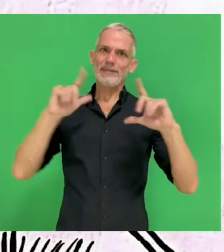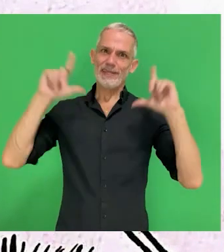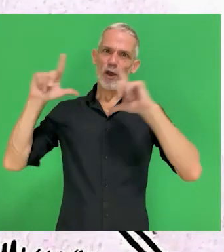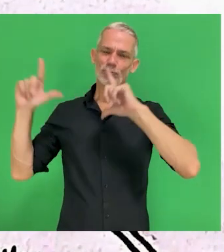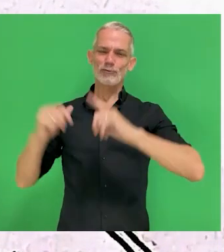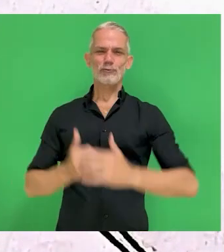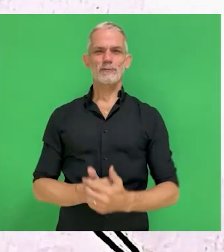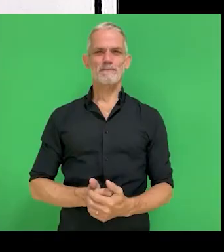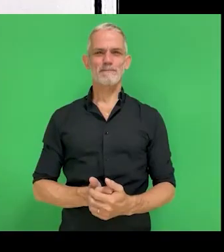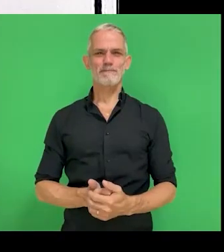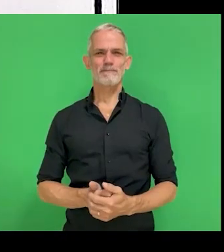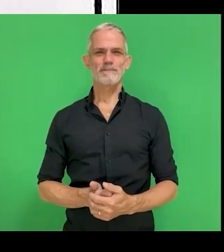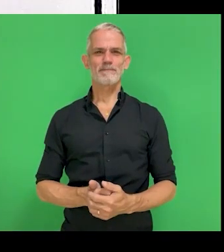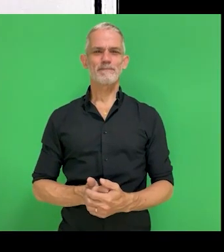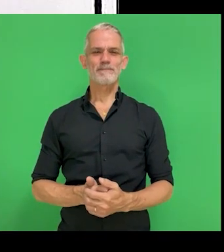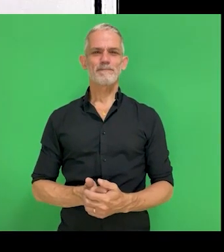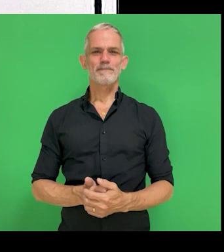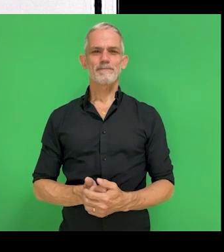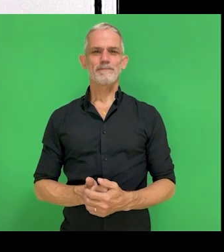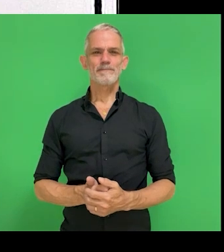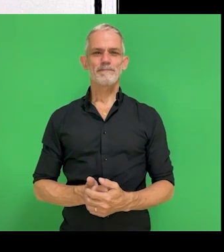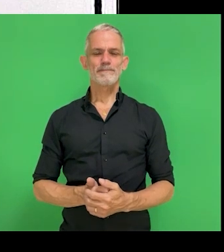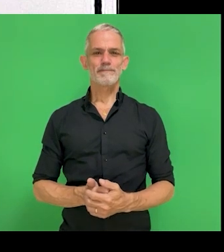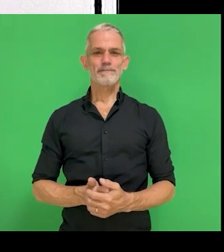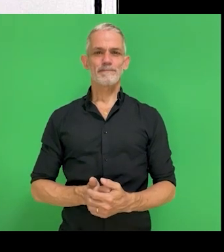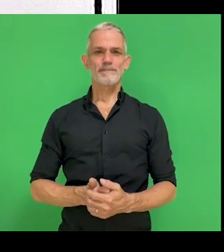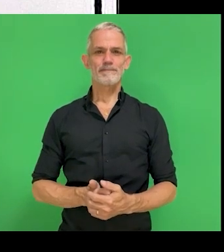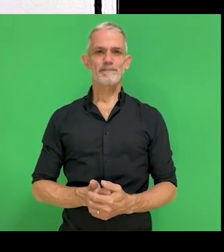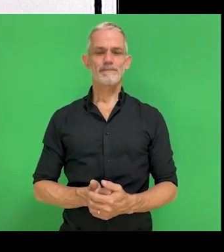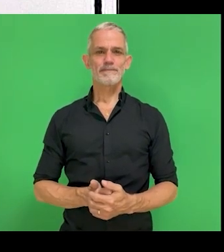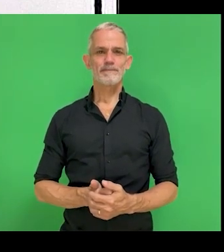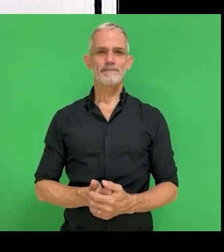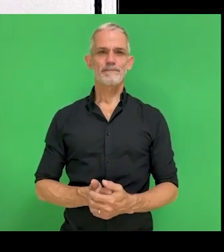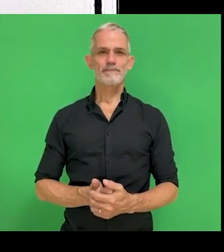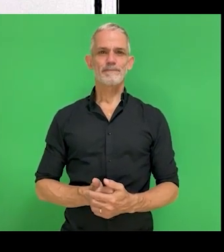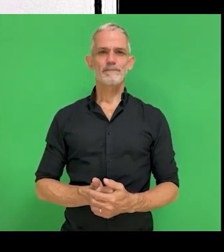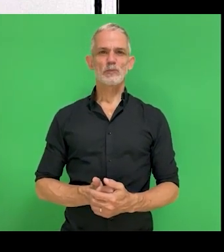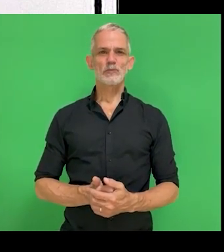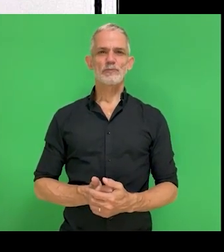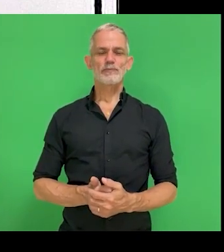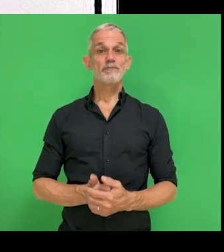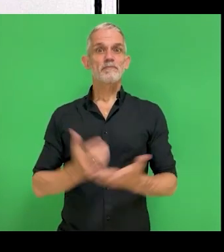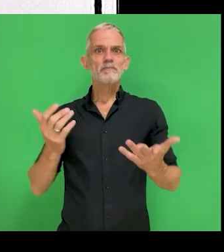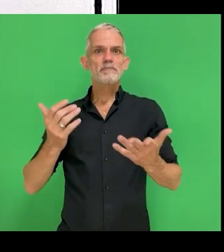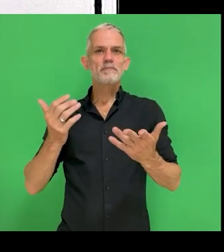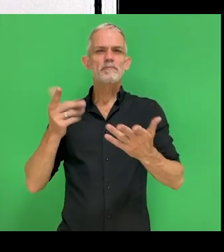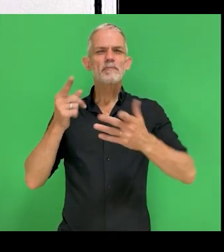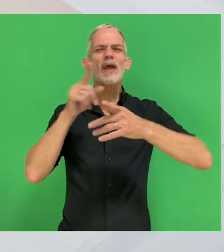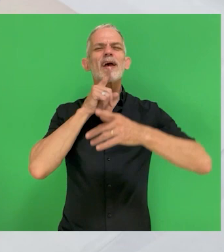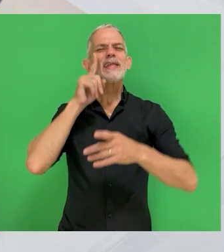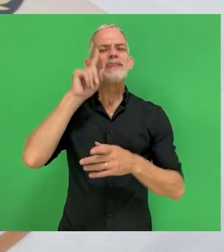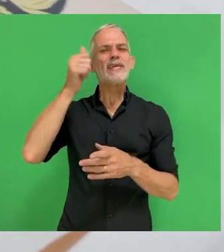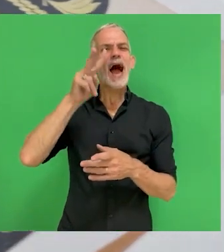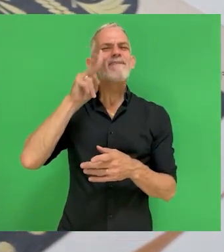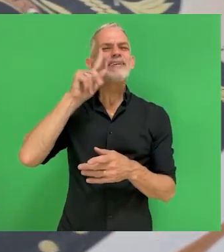Las caricaturas lo pintan con su uniforme militar, lentes oscuros y nariz y dentadura prominentes. En especial de Tía Vicenta,